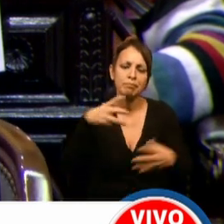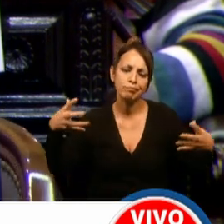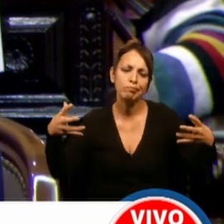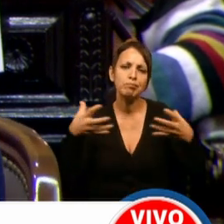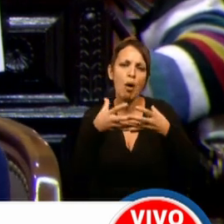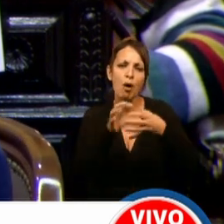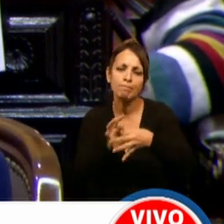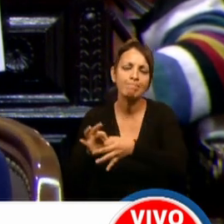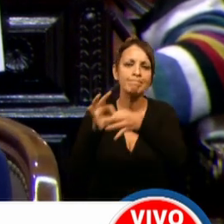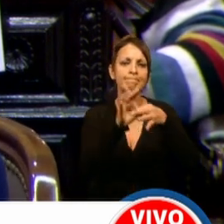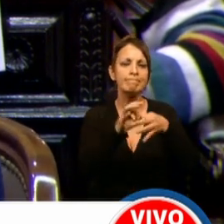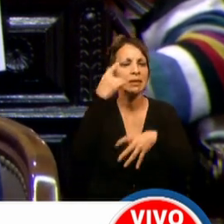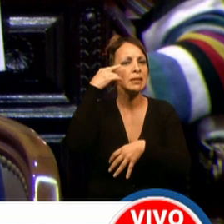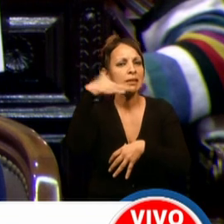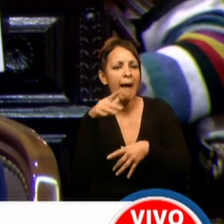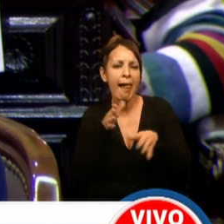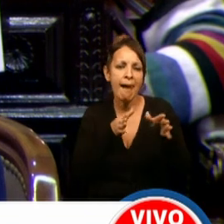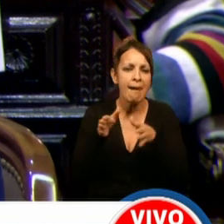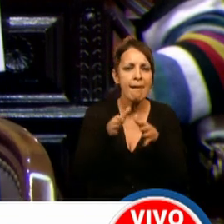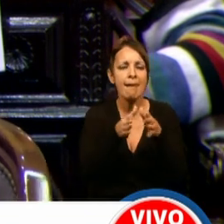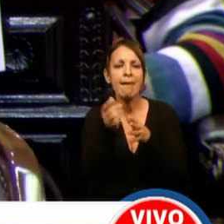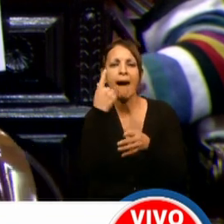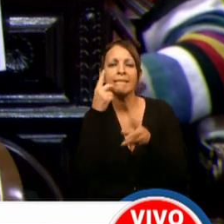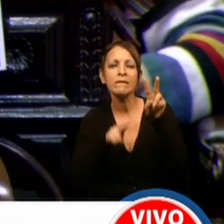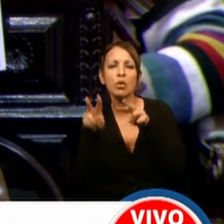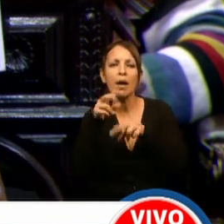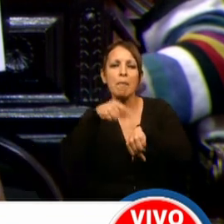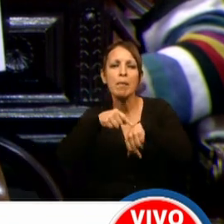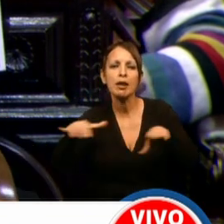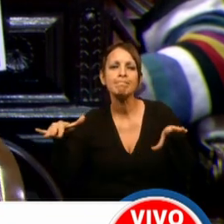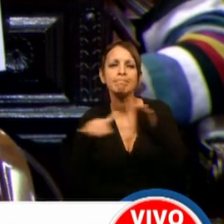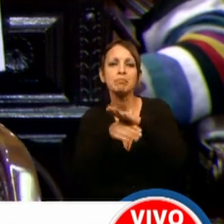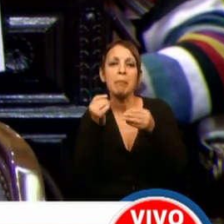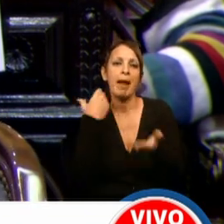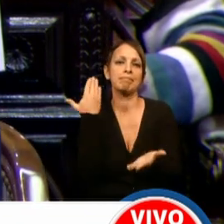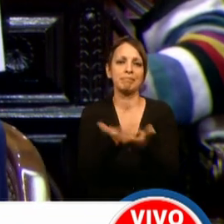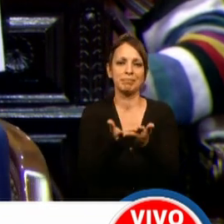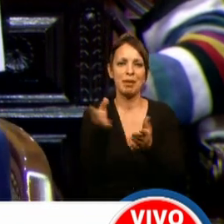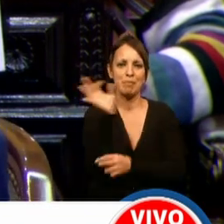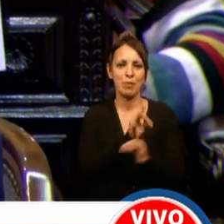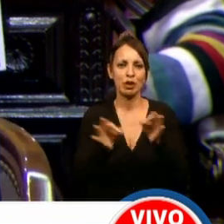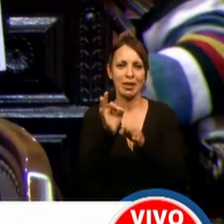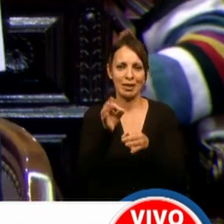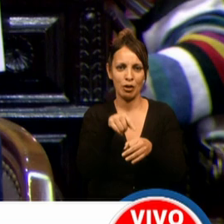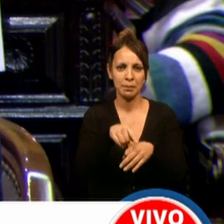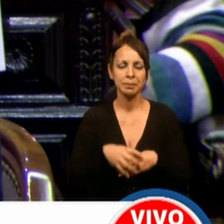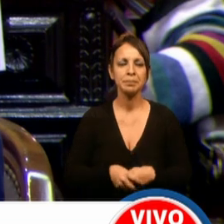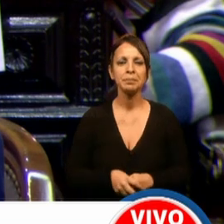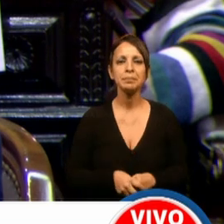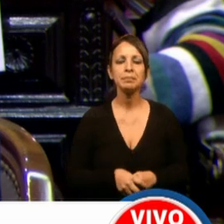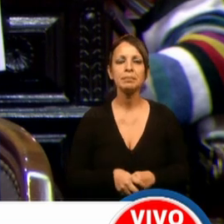con inteligencia para encontrar el momento y la oportunidad para traer este proyecto al recinto